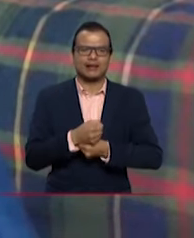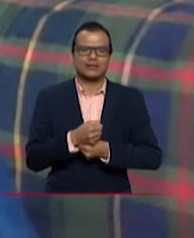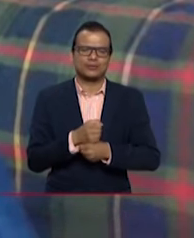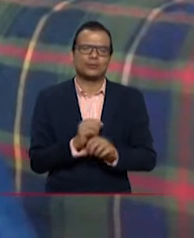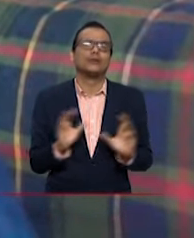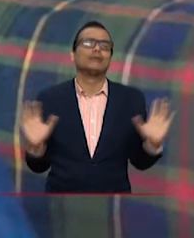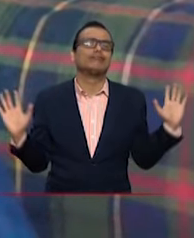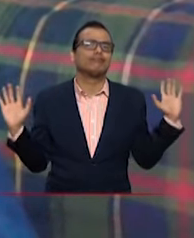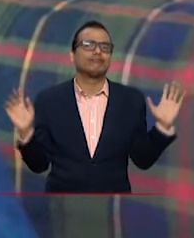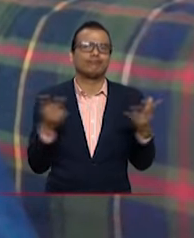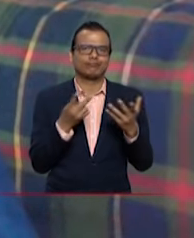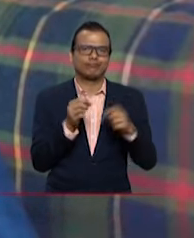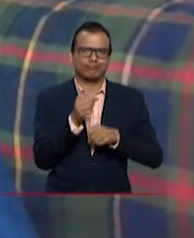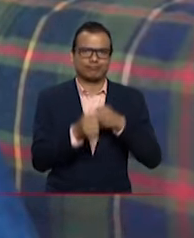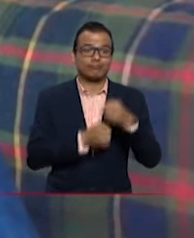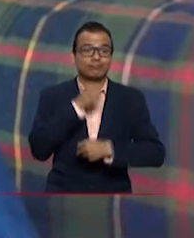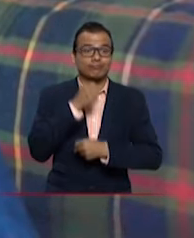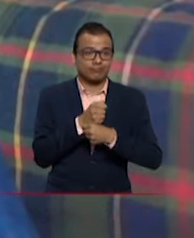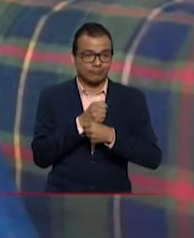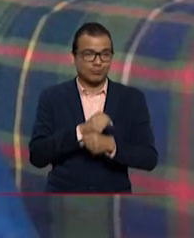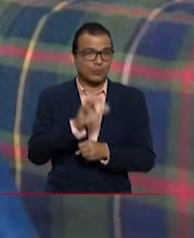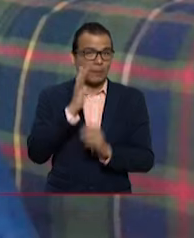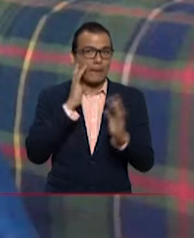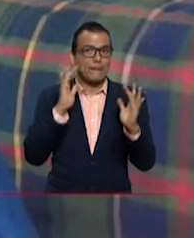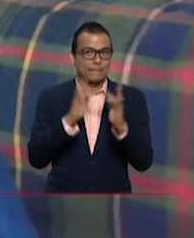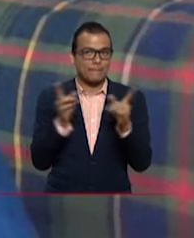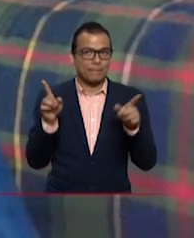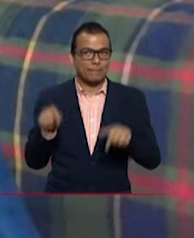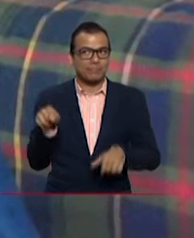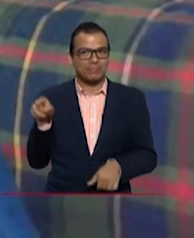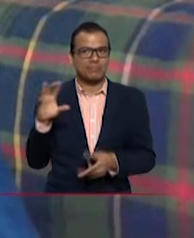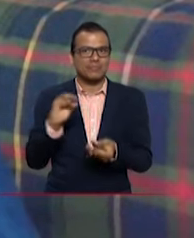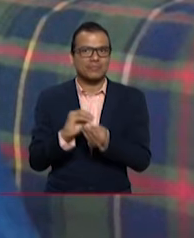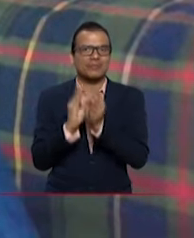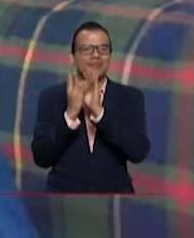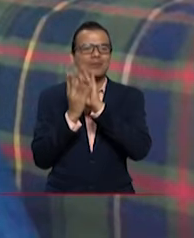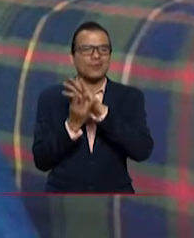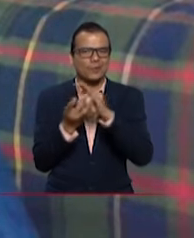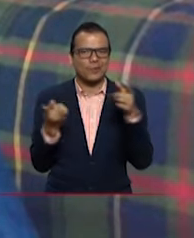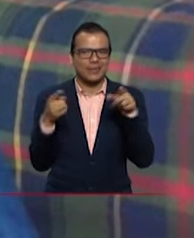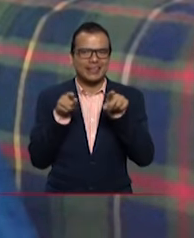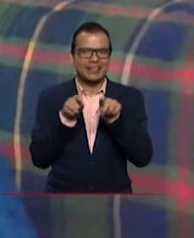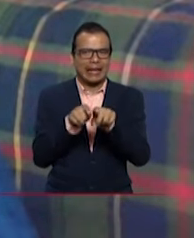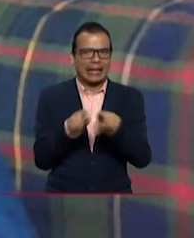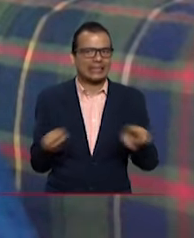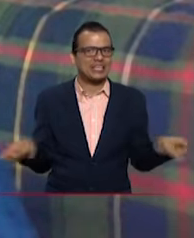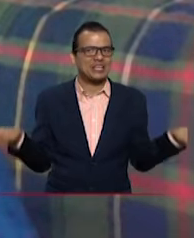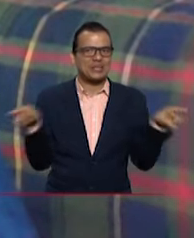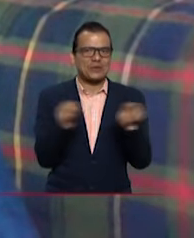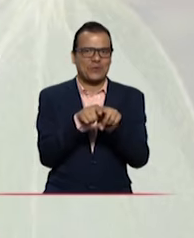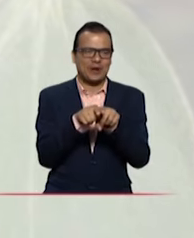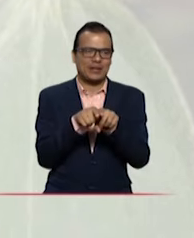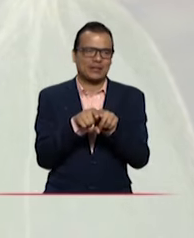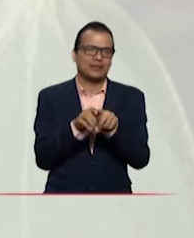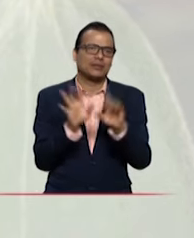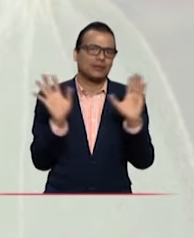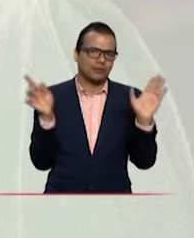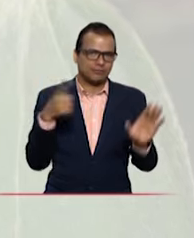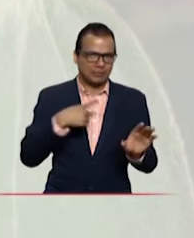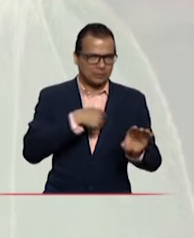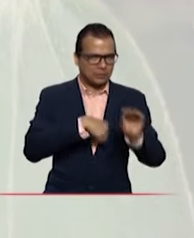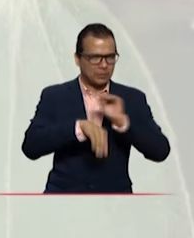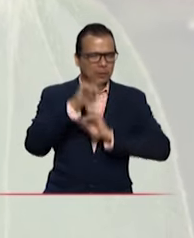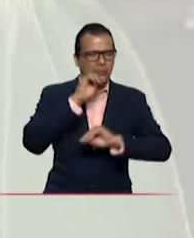esos 70 años coincidieron con la presencia de la COP en Cali.